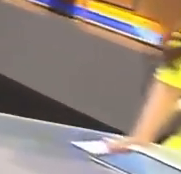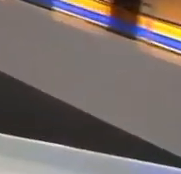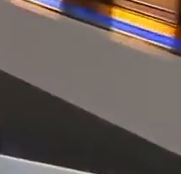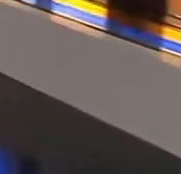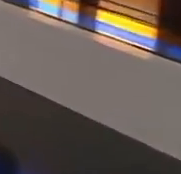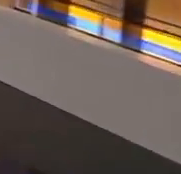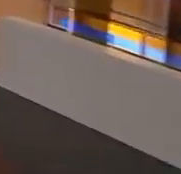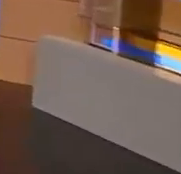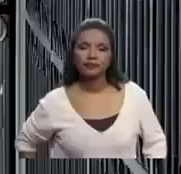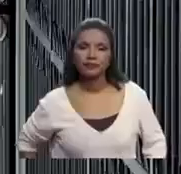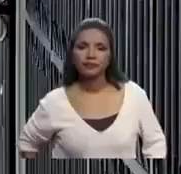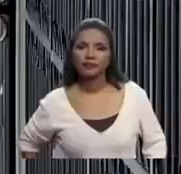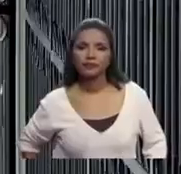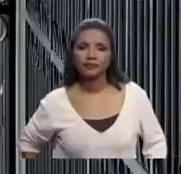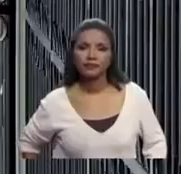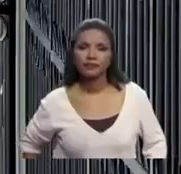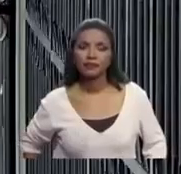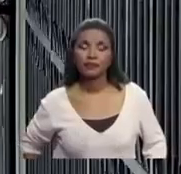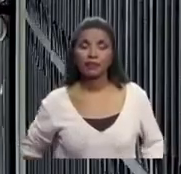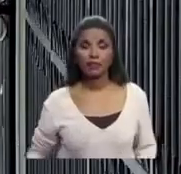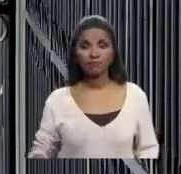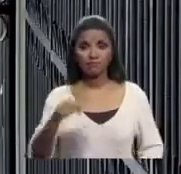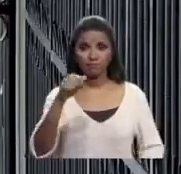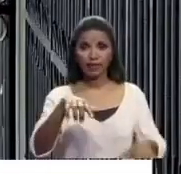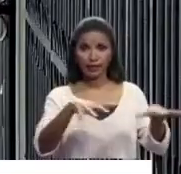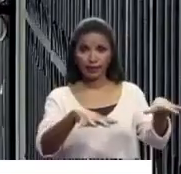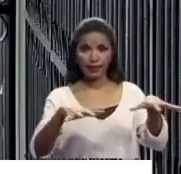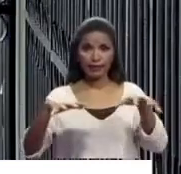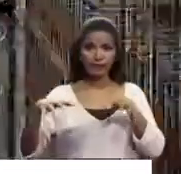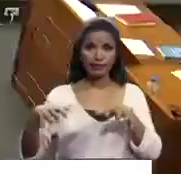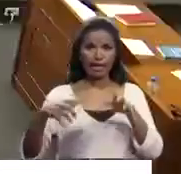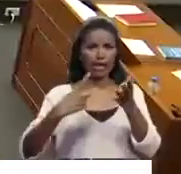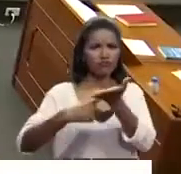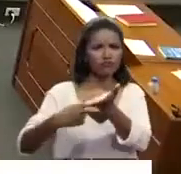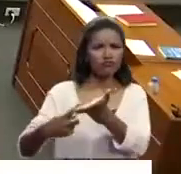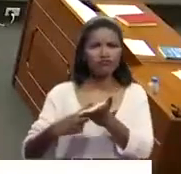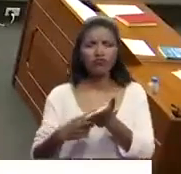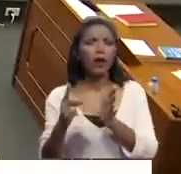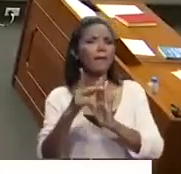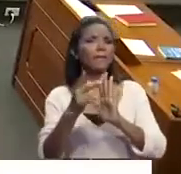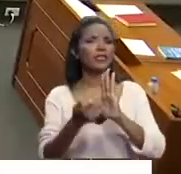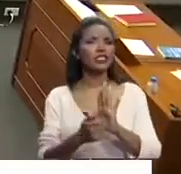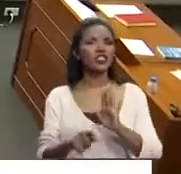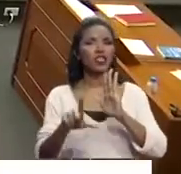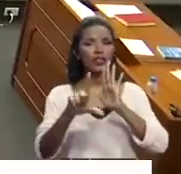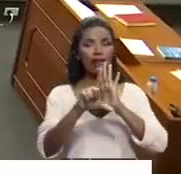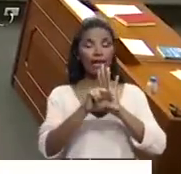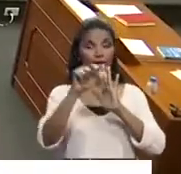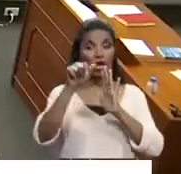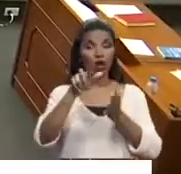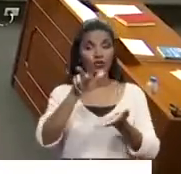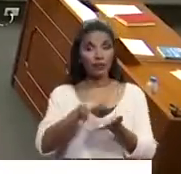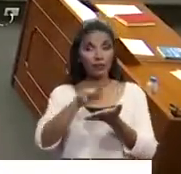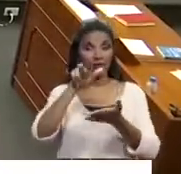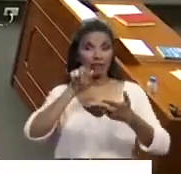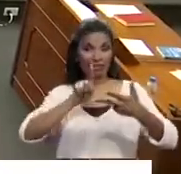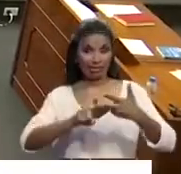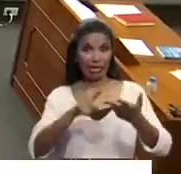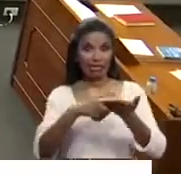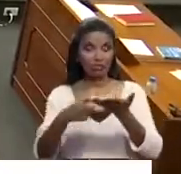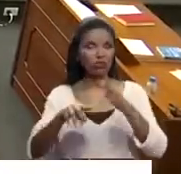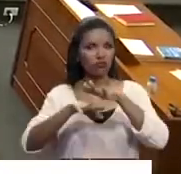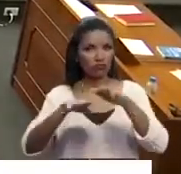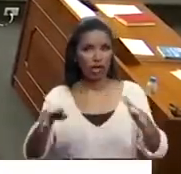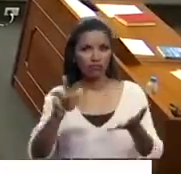Exacto, colegas. Se sube el tono en la discusión de este debate del proyecto de ley que ya fue hoy aprobado en tercer debate